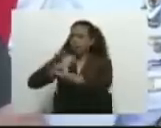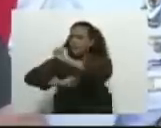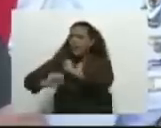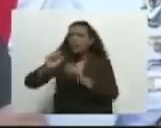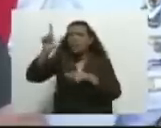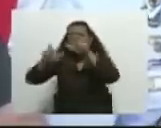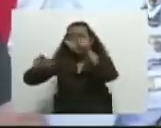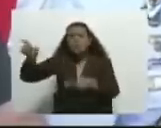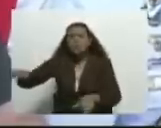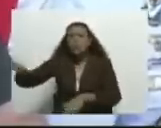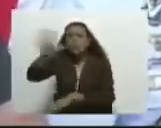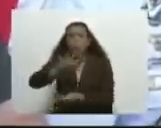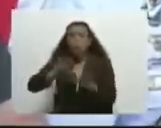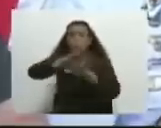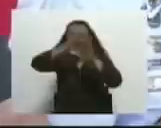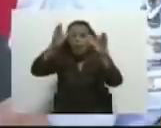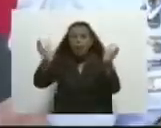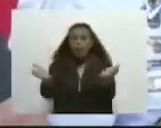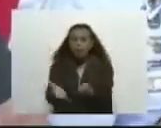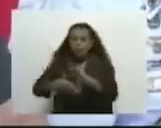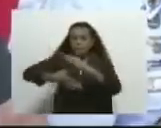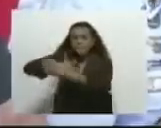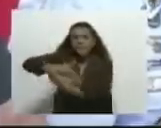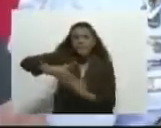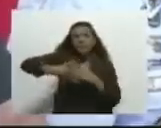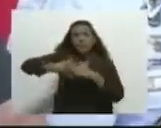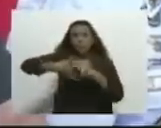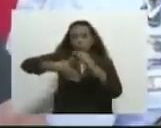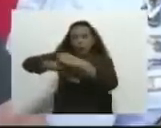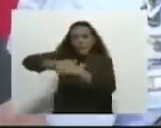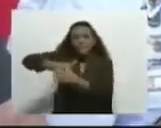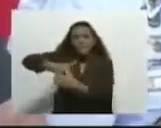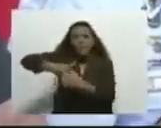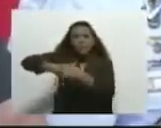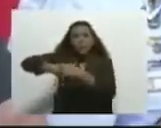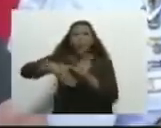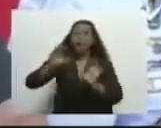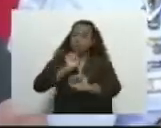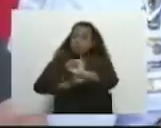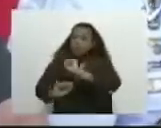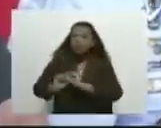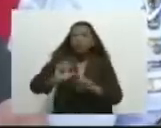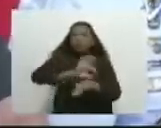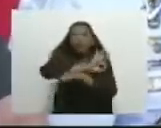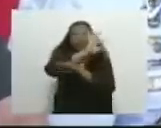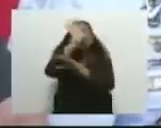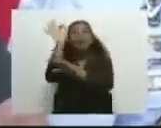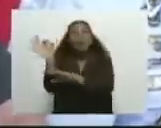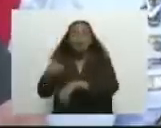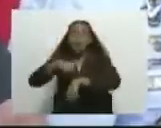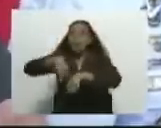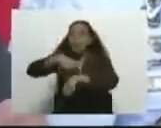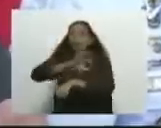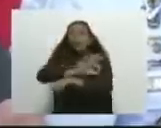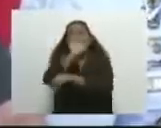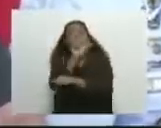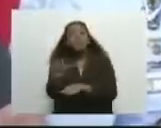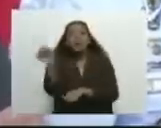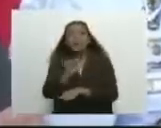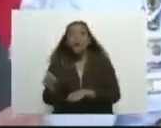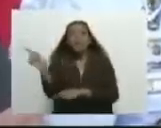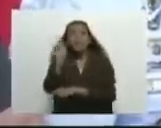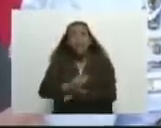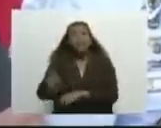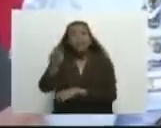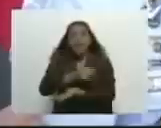cada centímetro de la integridad territorial, y eso, pues, nos ocupa todo el día, todas las horas, todas las semanas, todos los